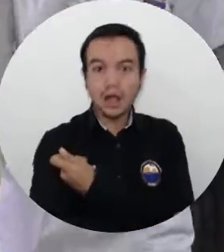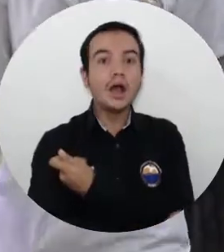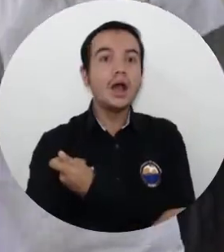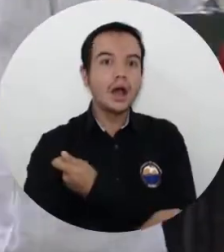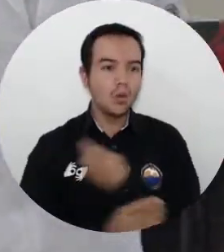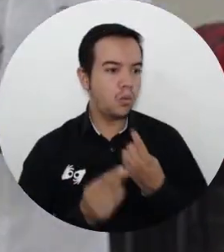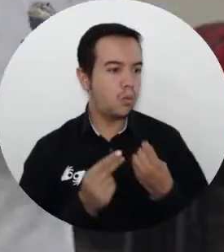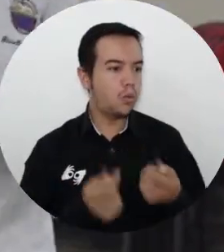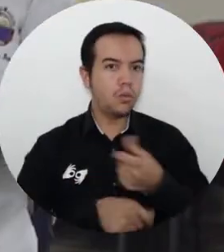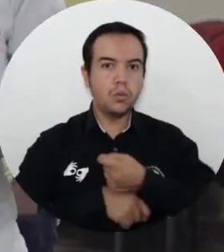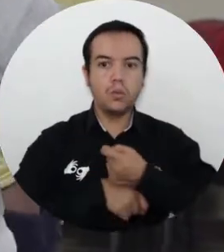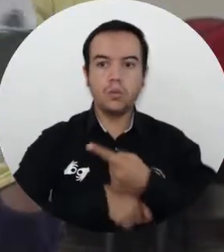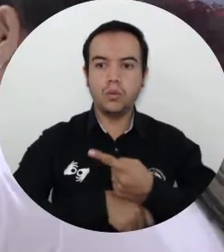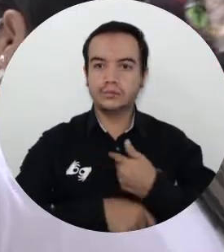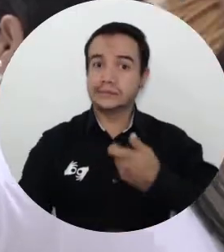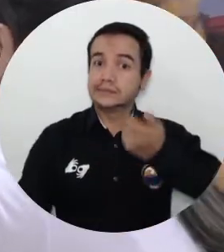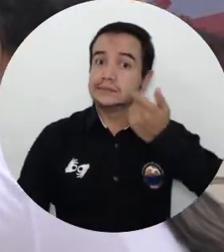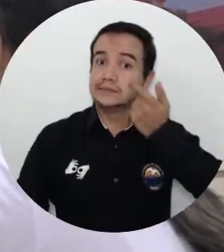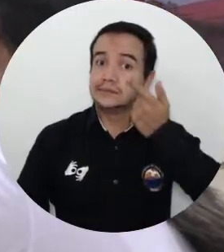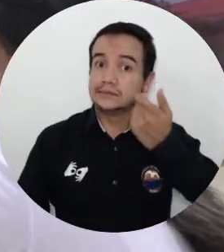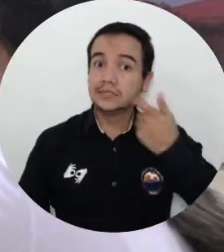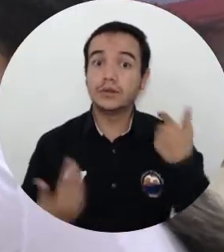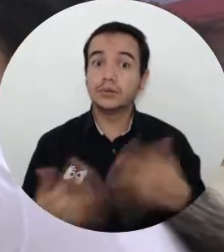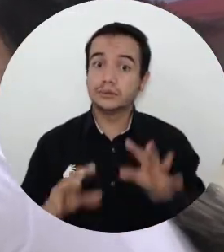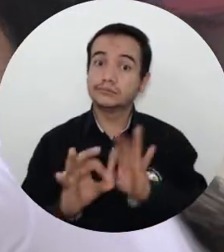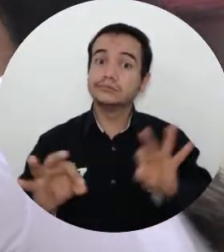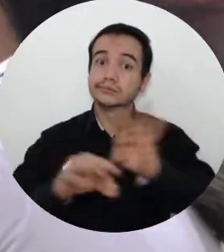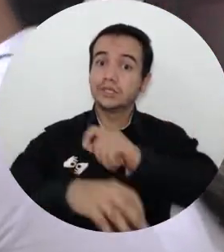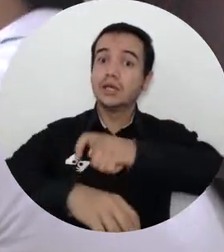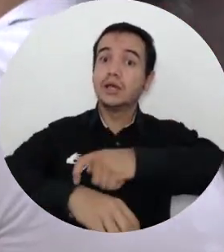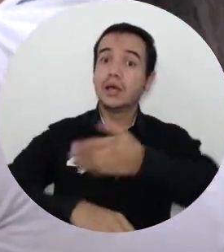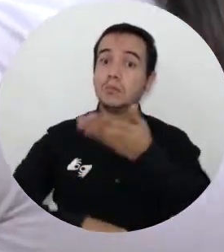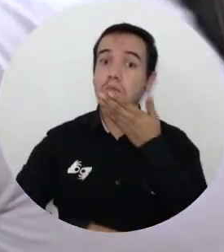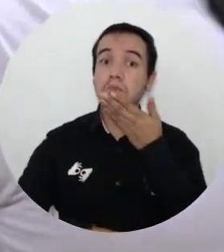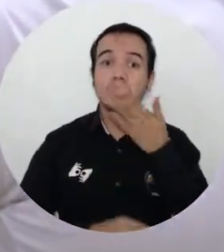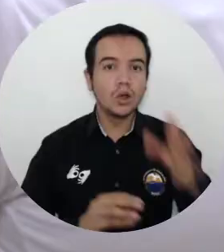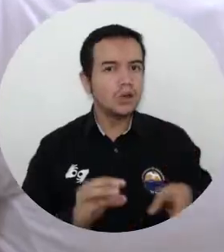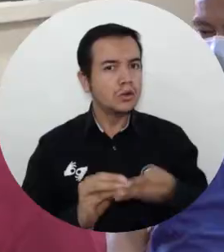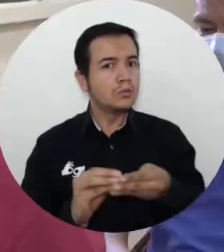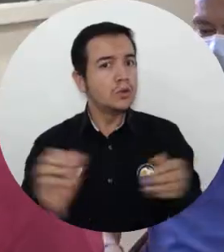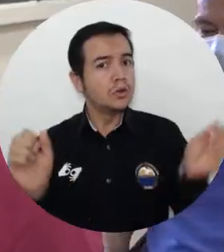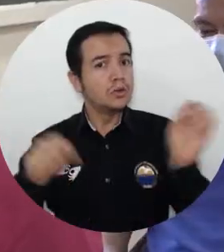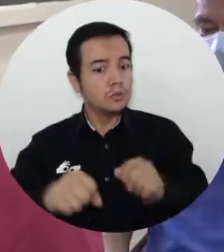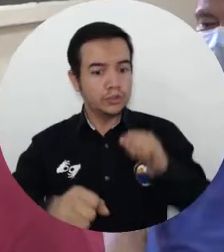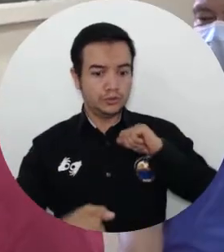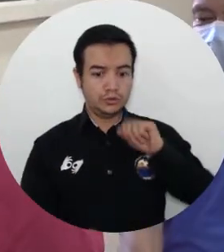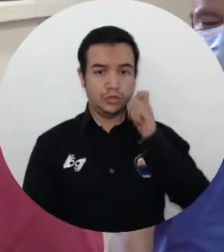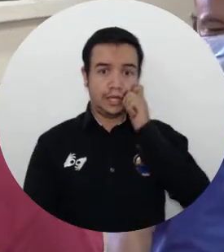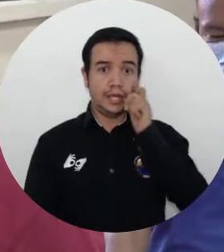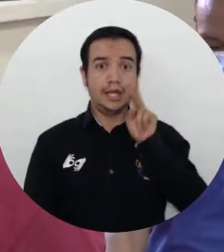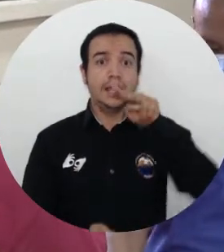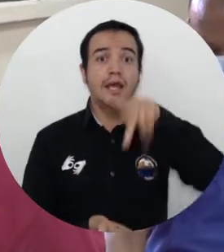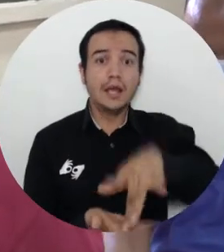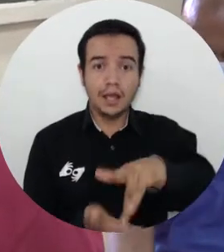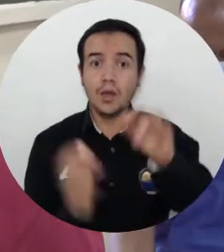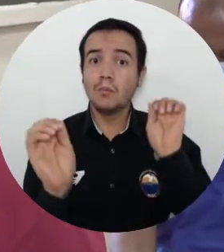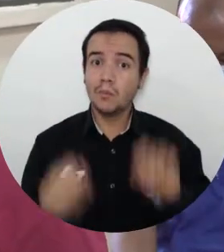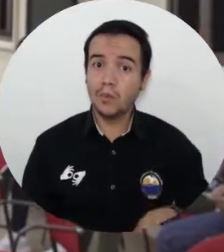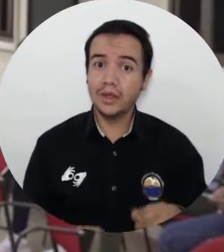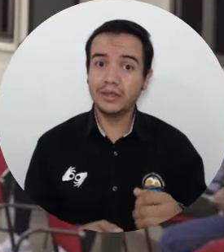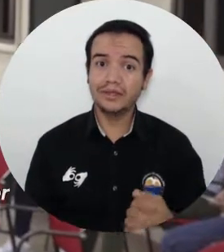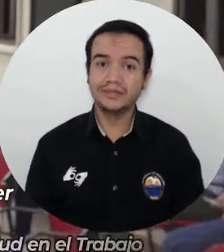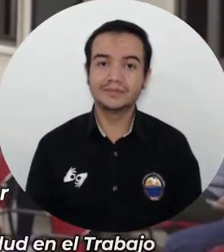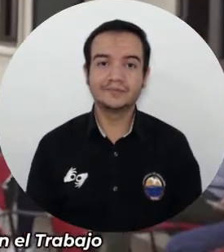rápida a este sistema de vacunación, que fue muy oportuno y además nos brinda el regreso a nuestras actividades presenciales.